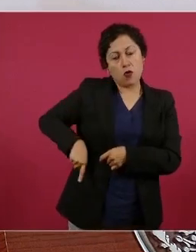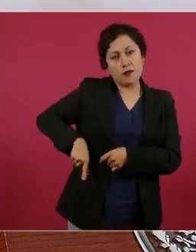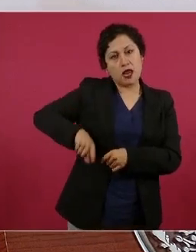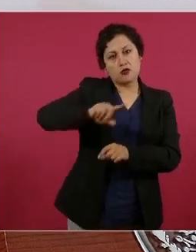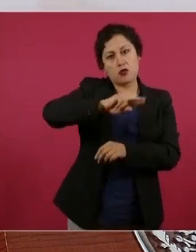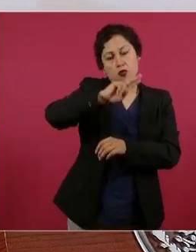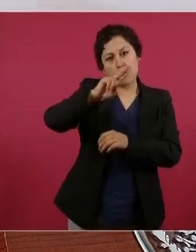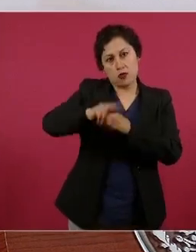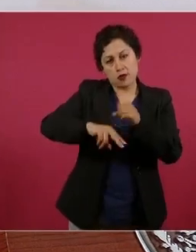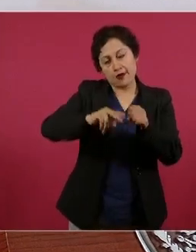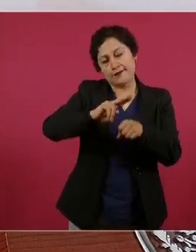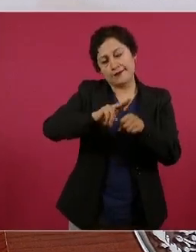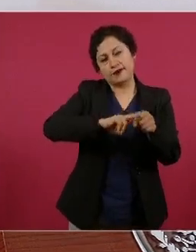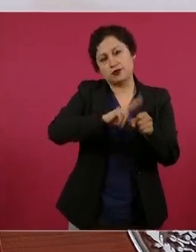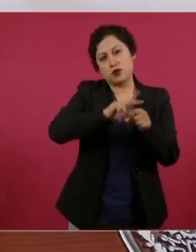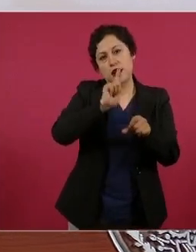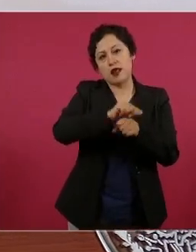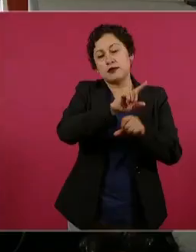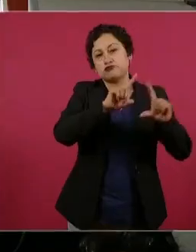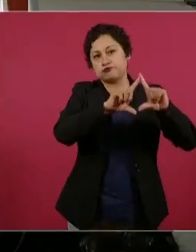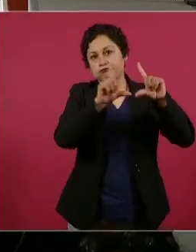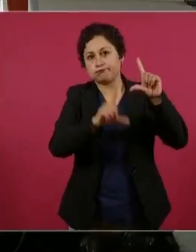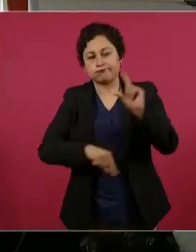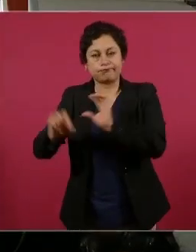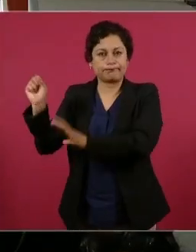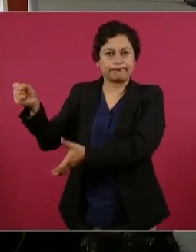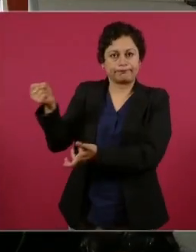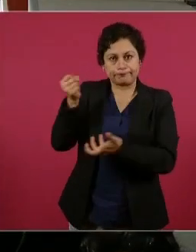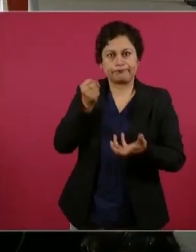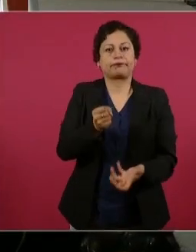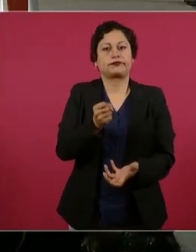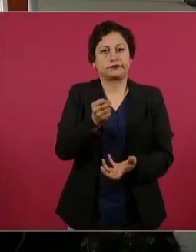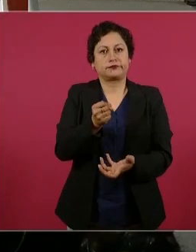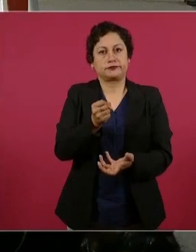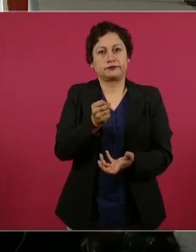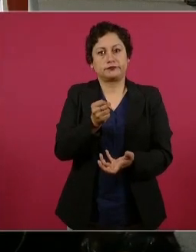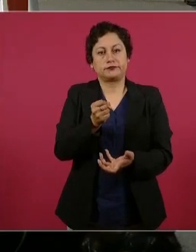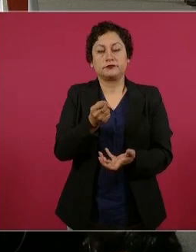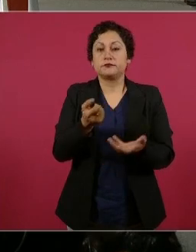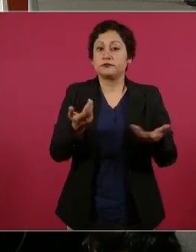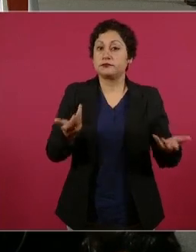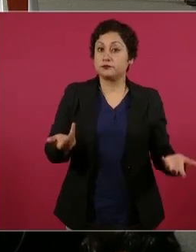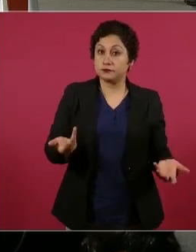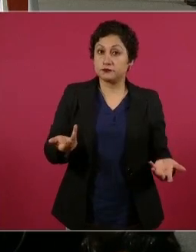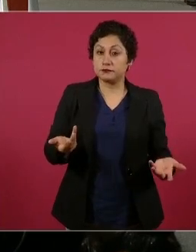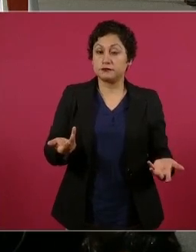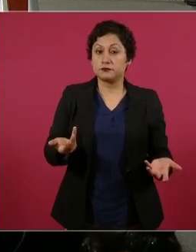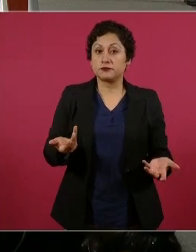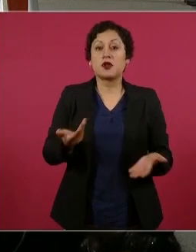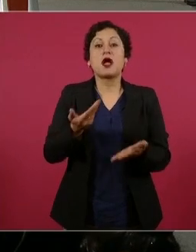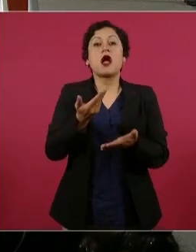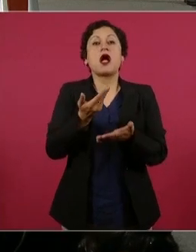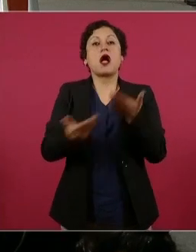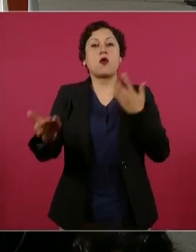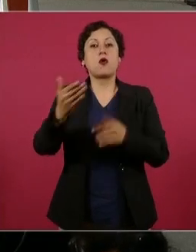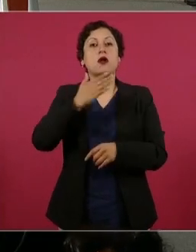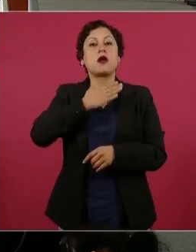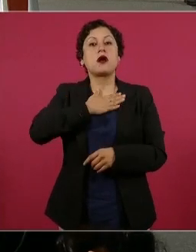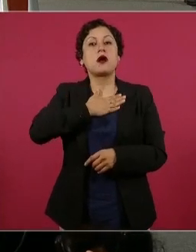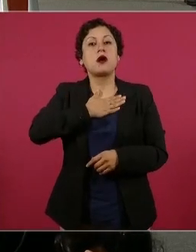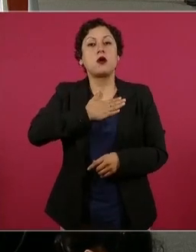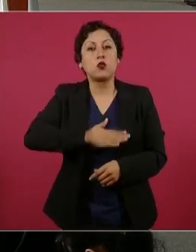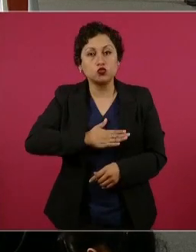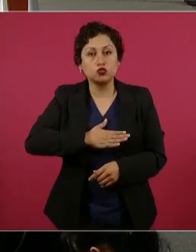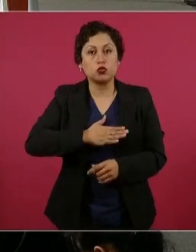Entonces, ahora se decide equilibrar que tengamos un desarrollo